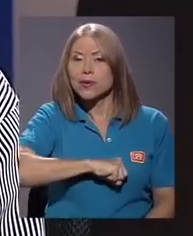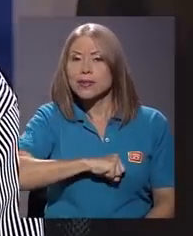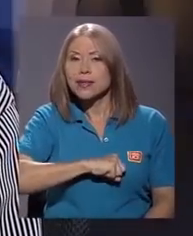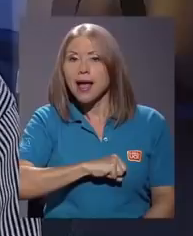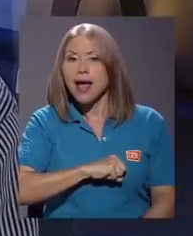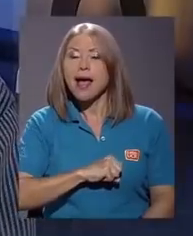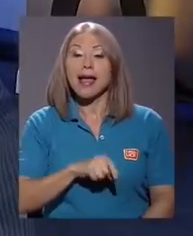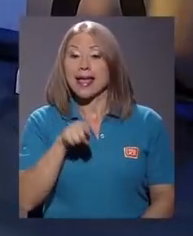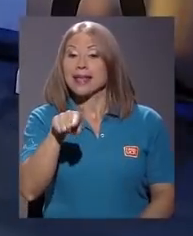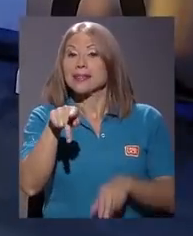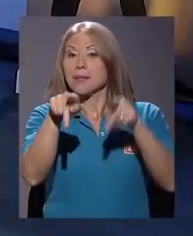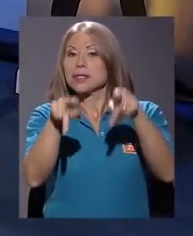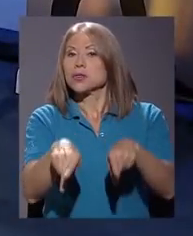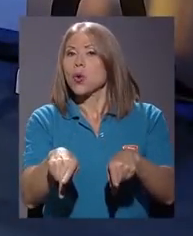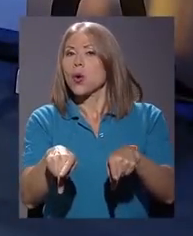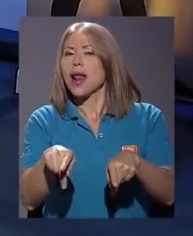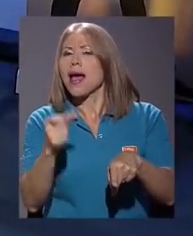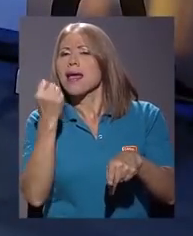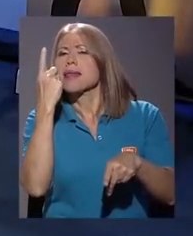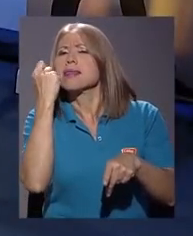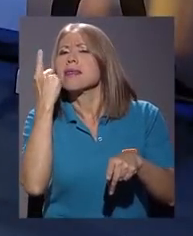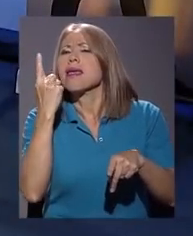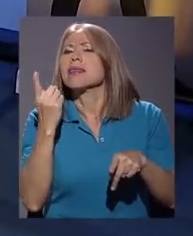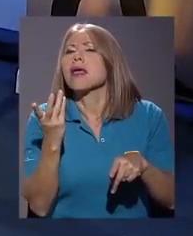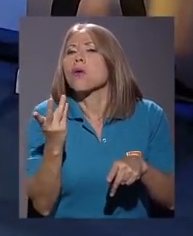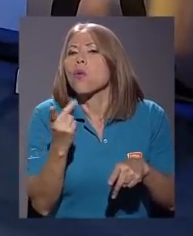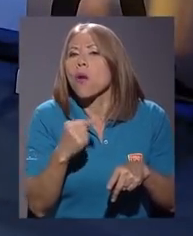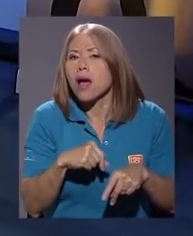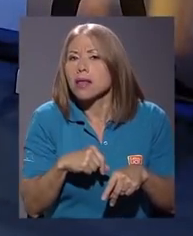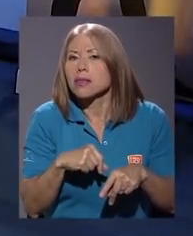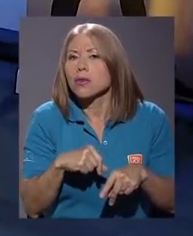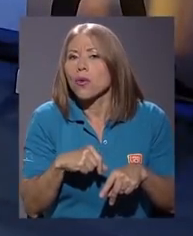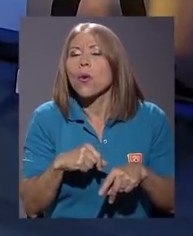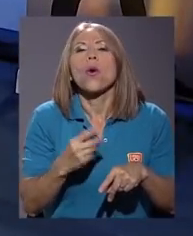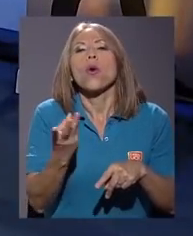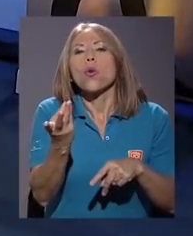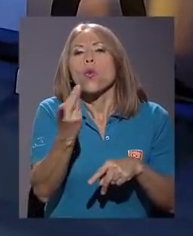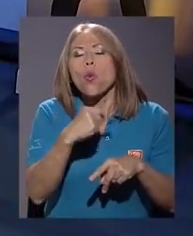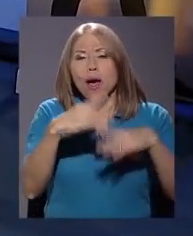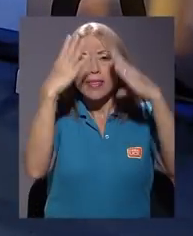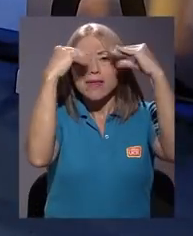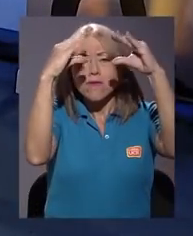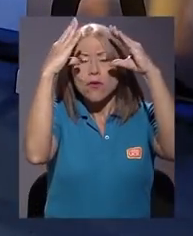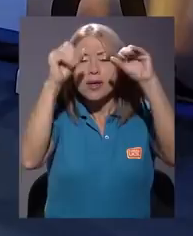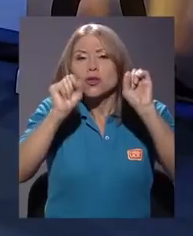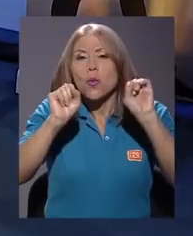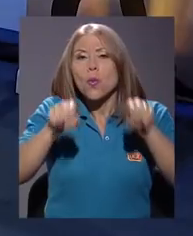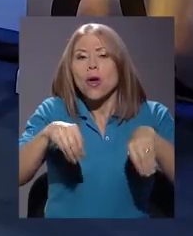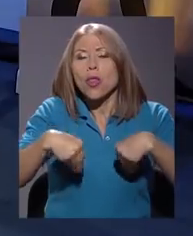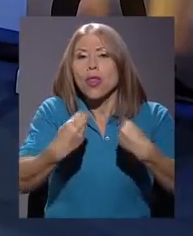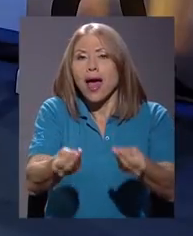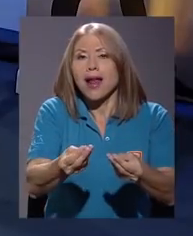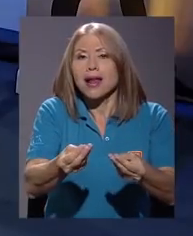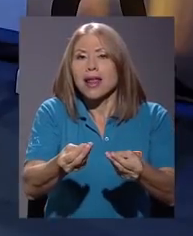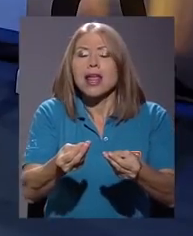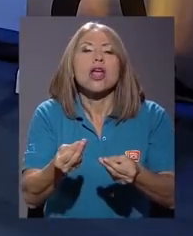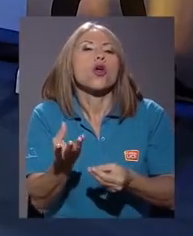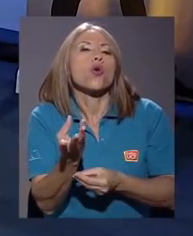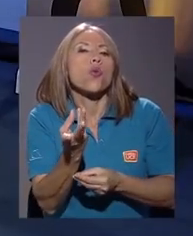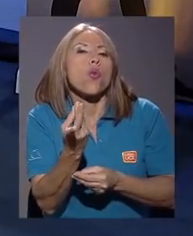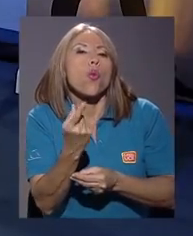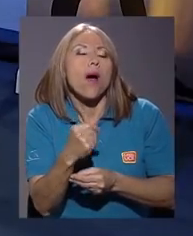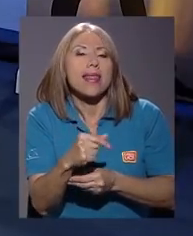nivel de entendimiento de esta persona Cuánta información le puedo dar Cuánta práctica necesita antes de que nos movamos a otro tema verdad